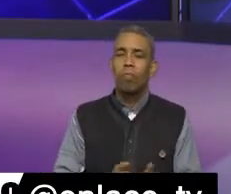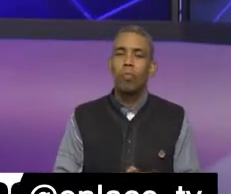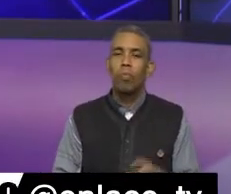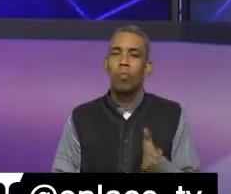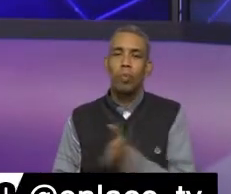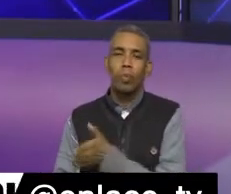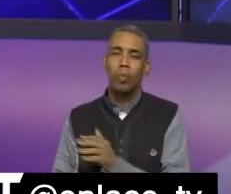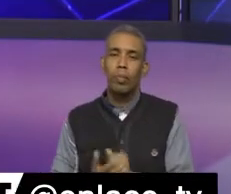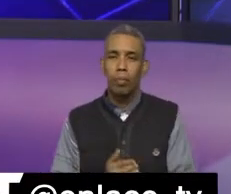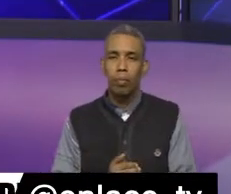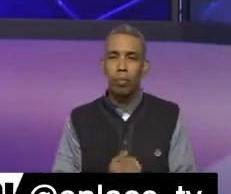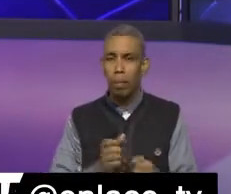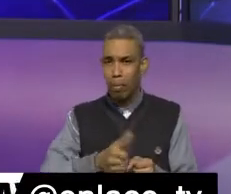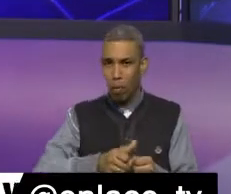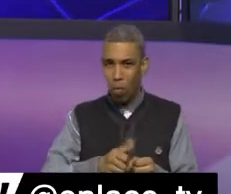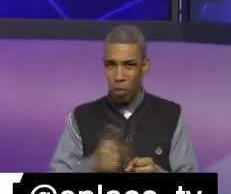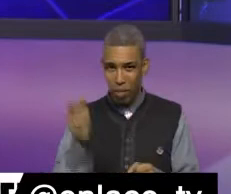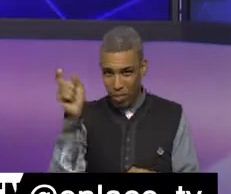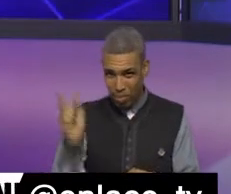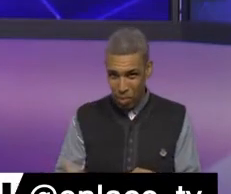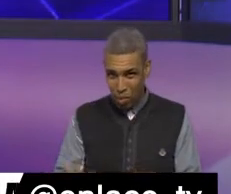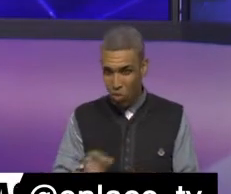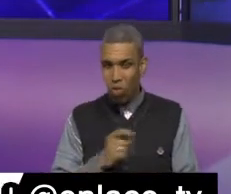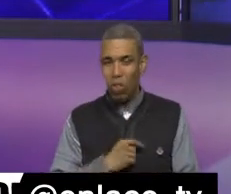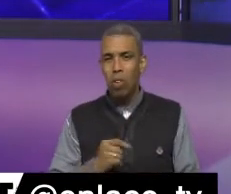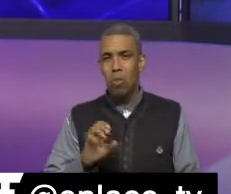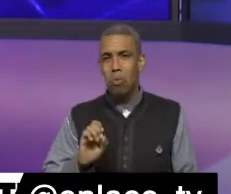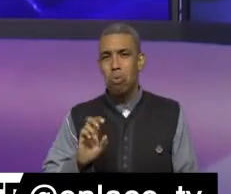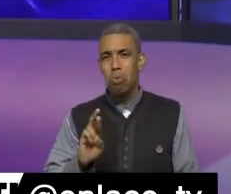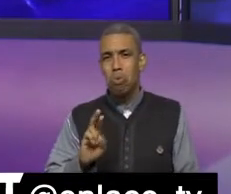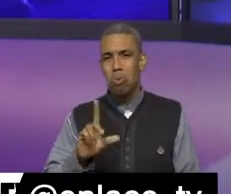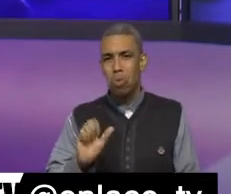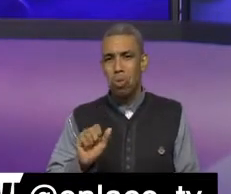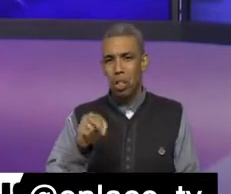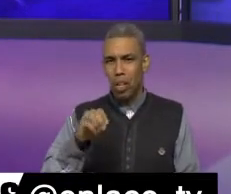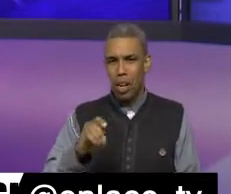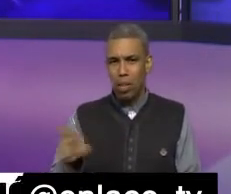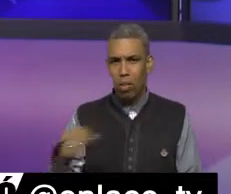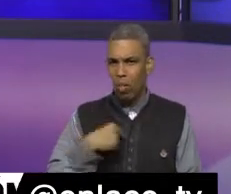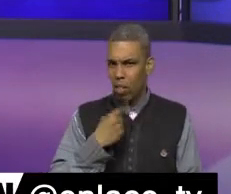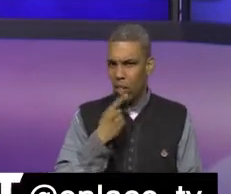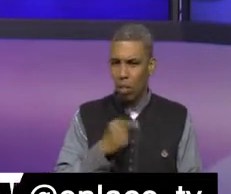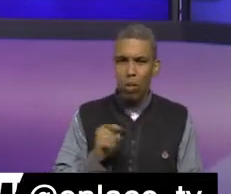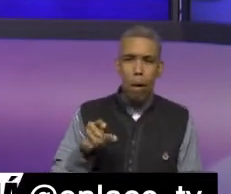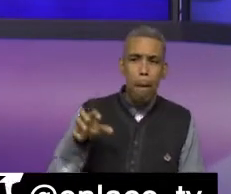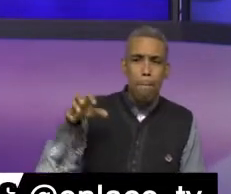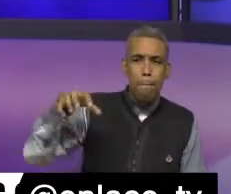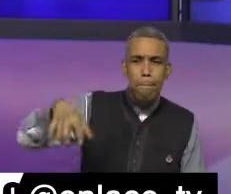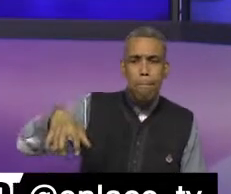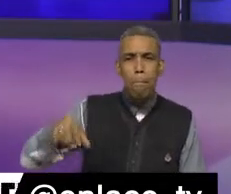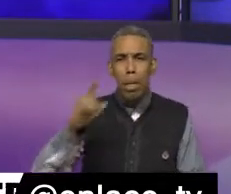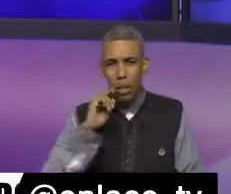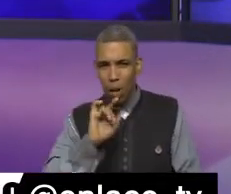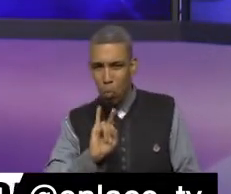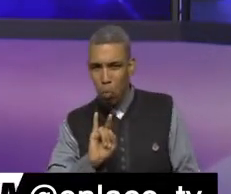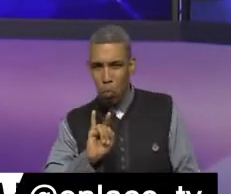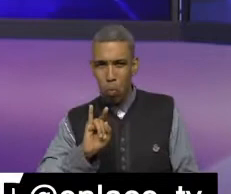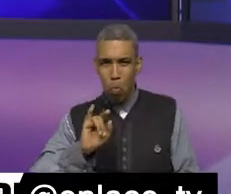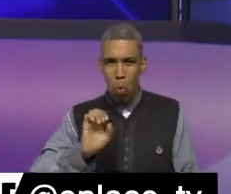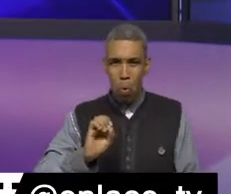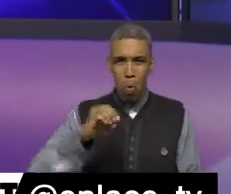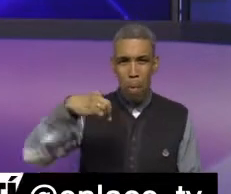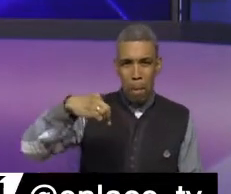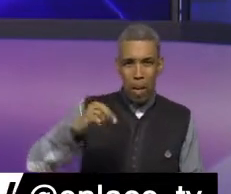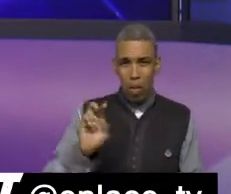Bermeja, Orlando Díaz Montoya, sostuvo que los trabajos de la planta UOP2 no han sido suspendidos y que por el contrario avanzan a buen